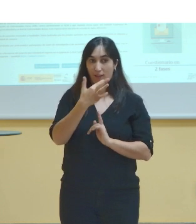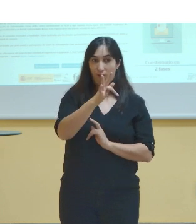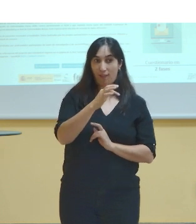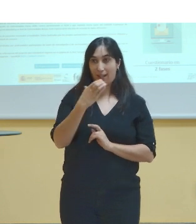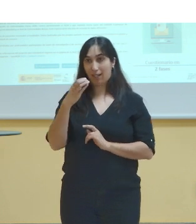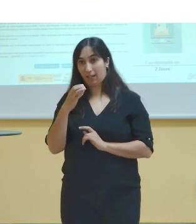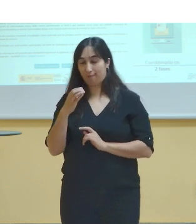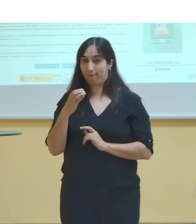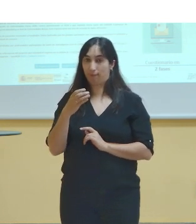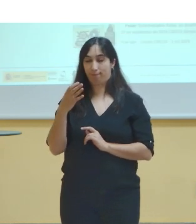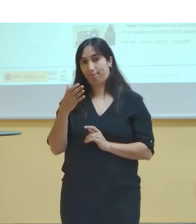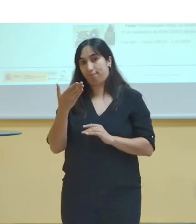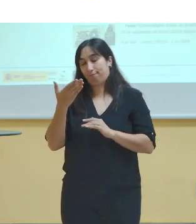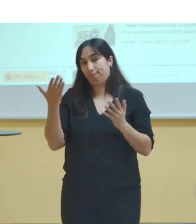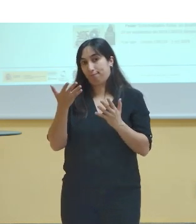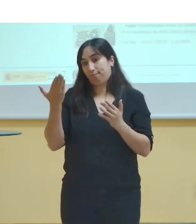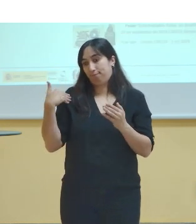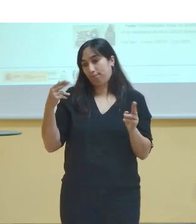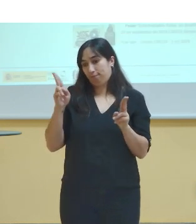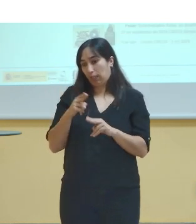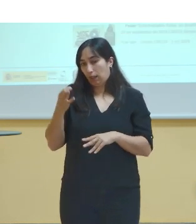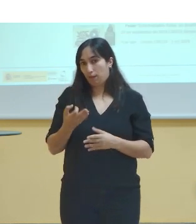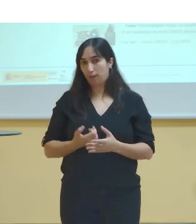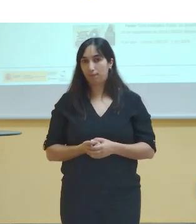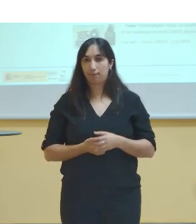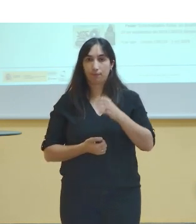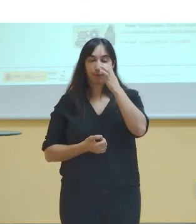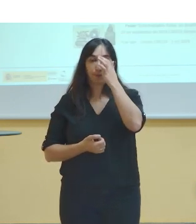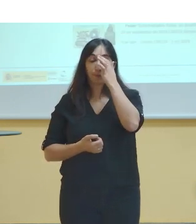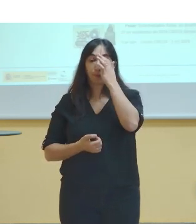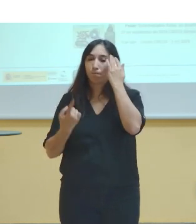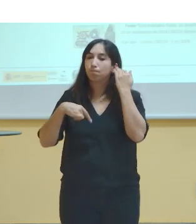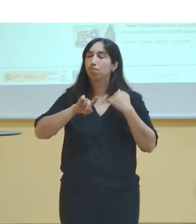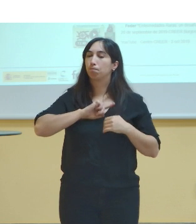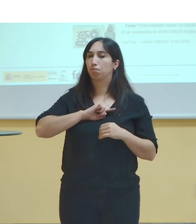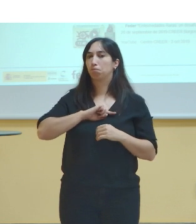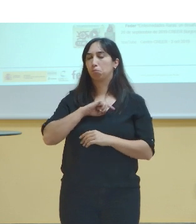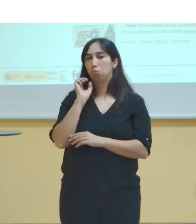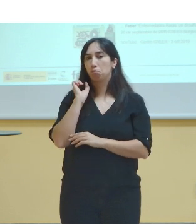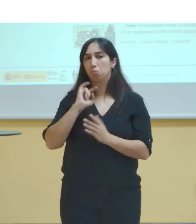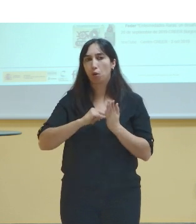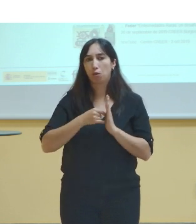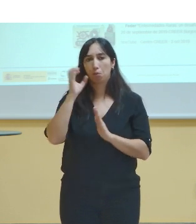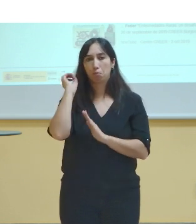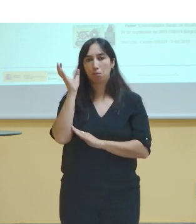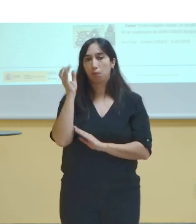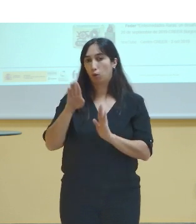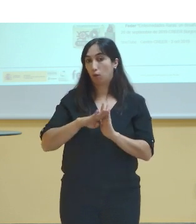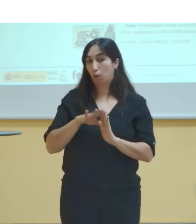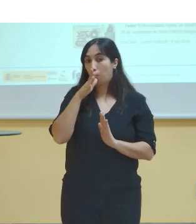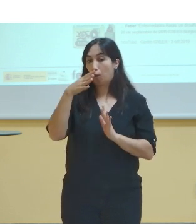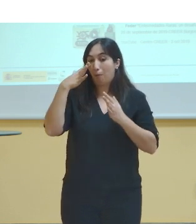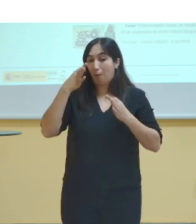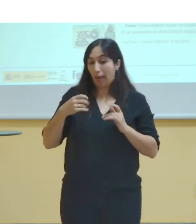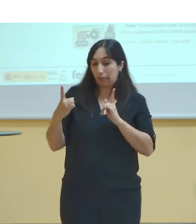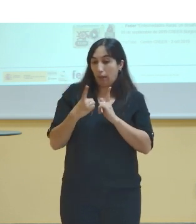CREER durante un tiempo se cancelaron. Pero nosotros seguimos dando difusión al proyecto, no teníamos esa vía presencial, pero